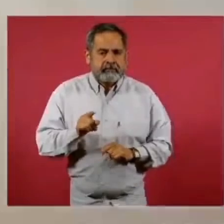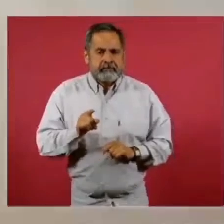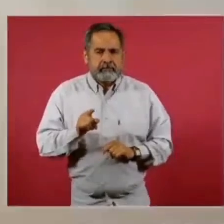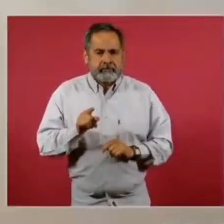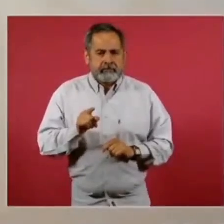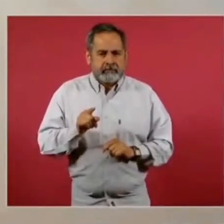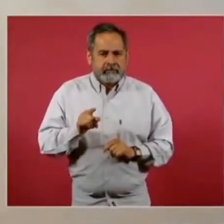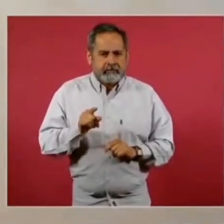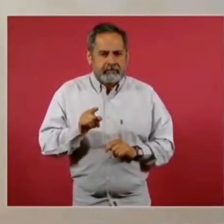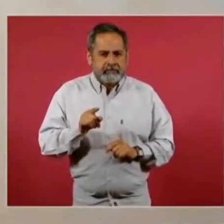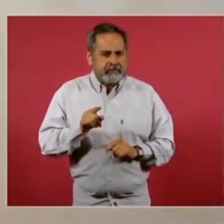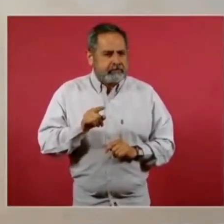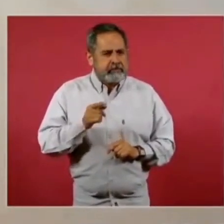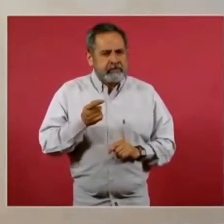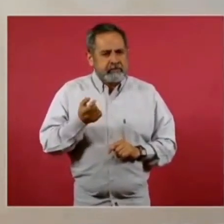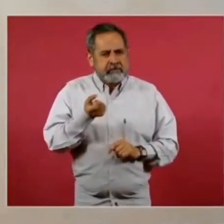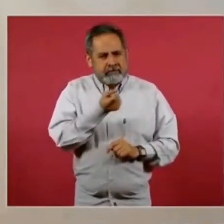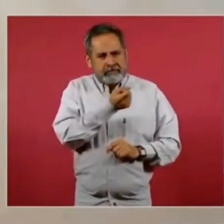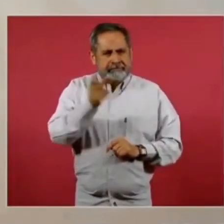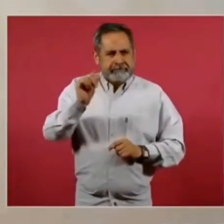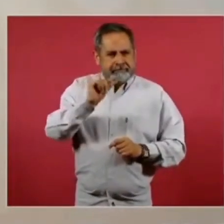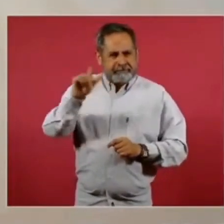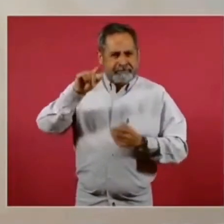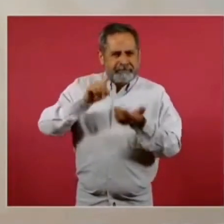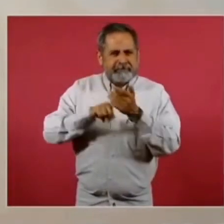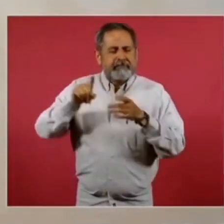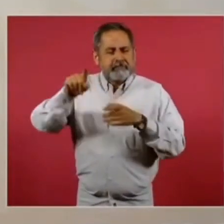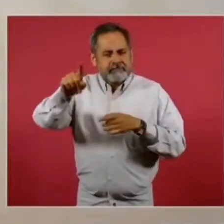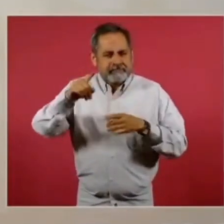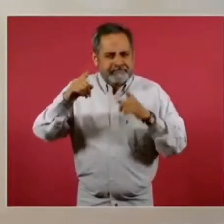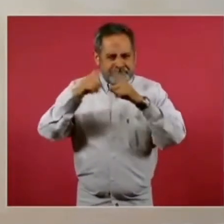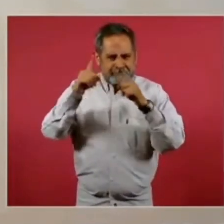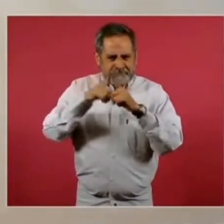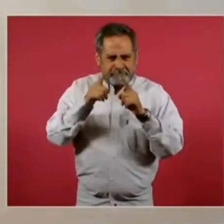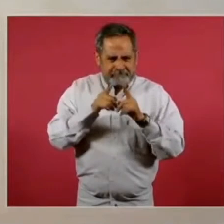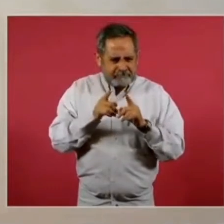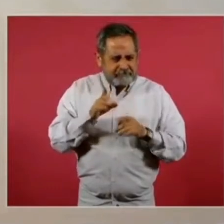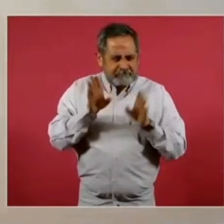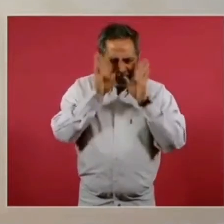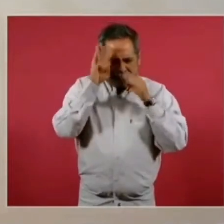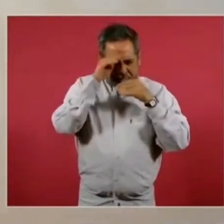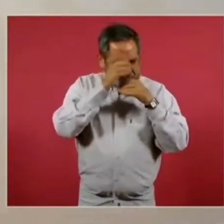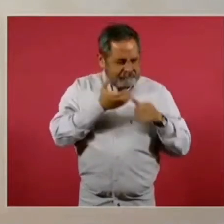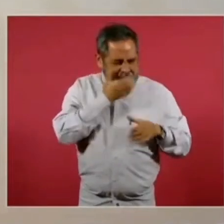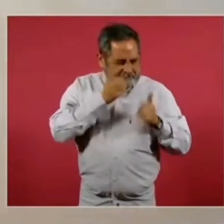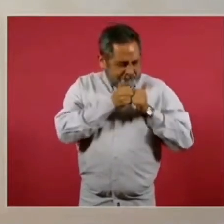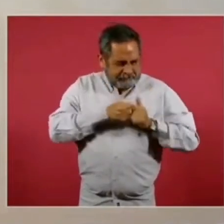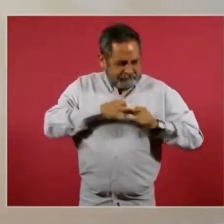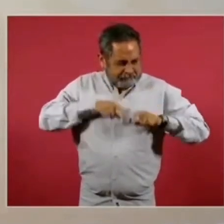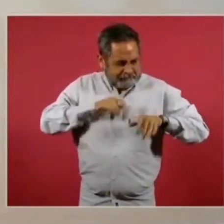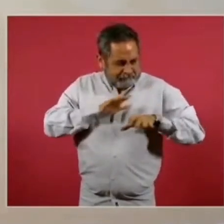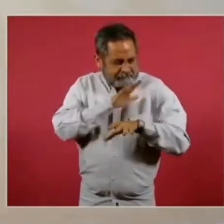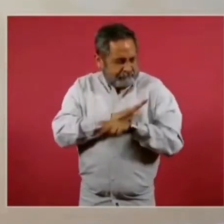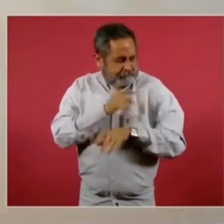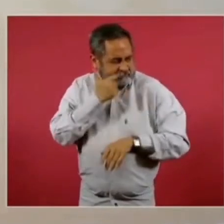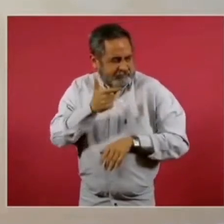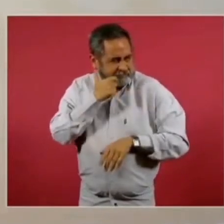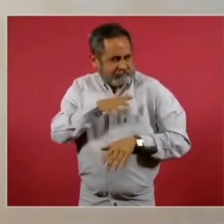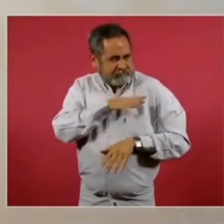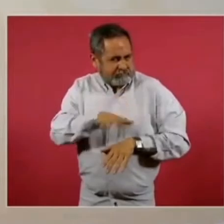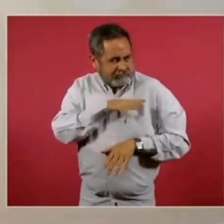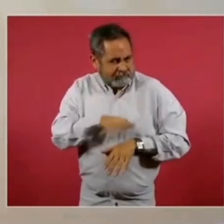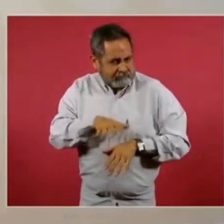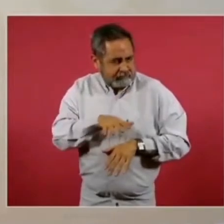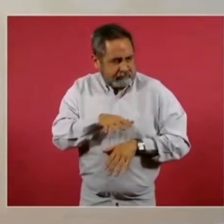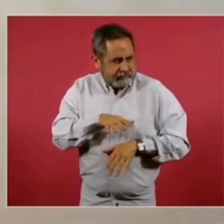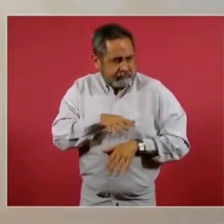tienen fama de conservadores en la iglesia a veces no lo son porque como venía